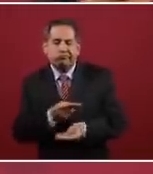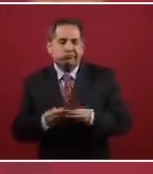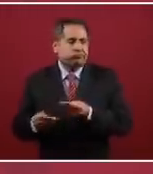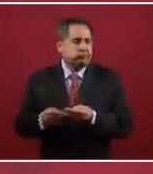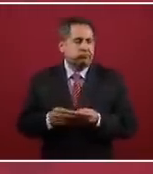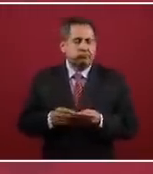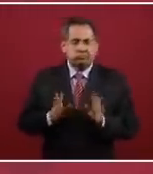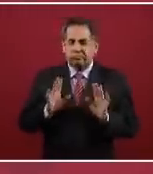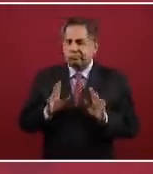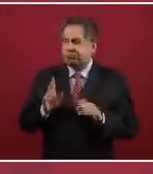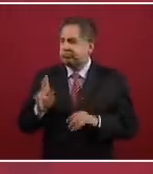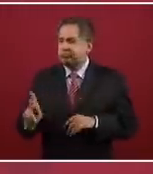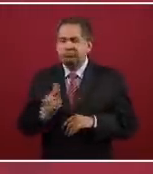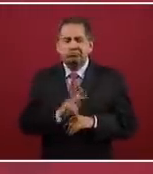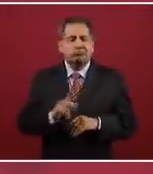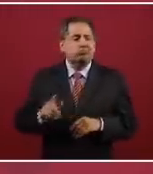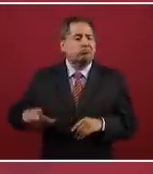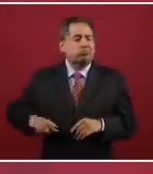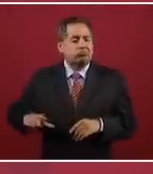frontera.